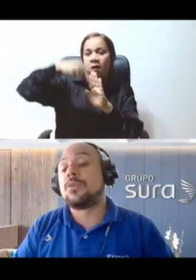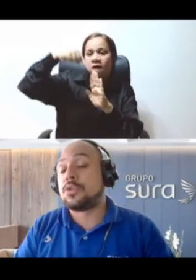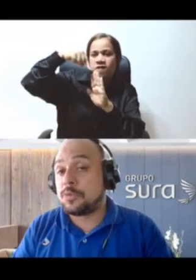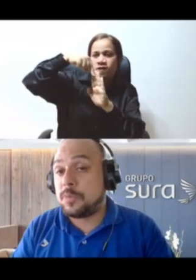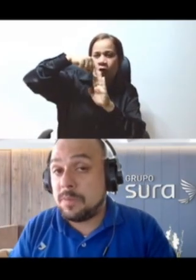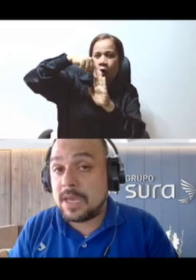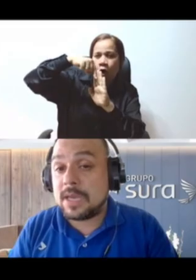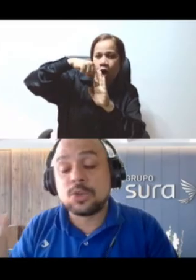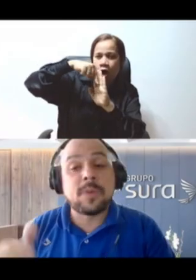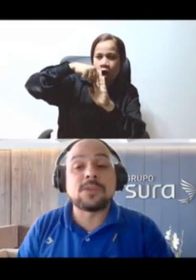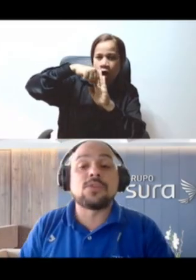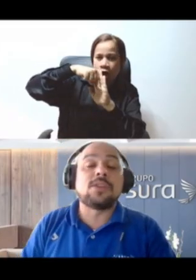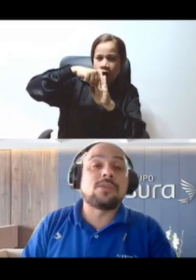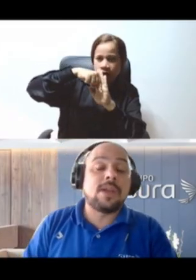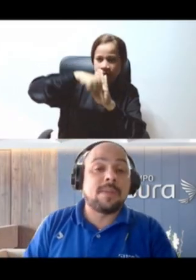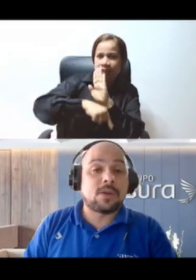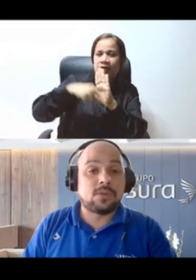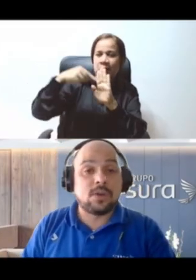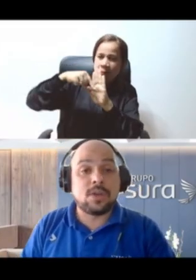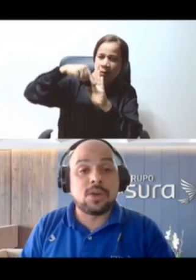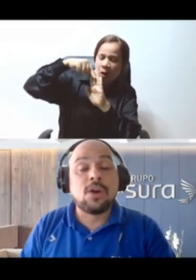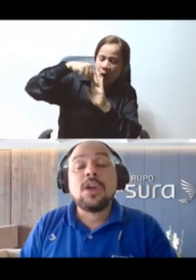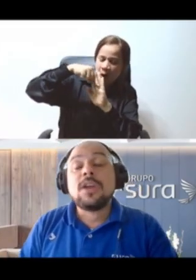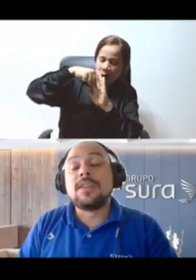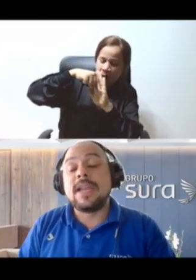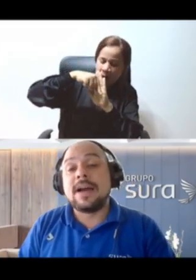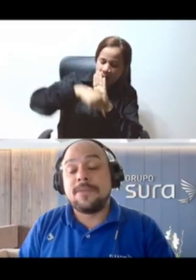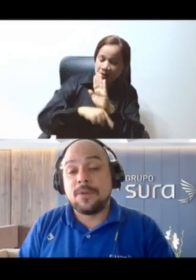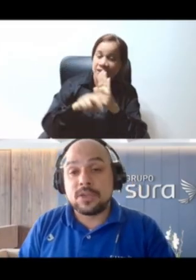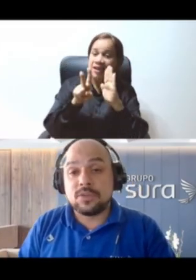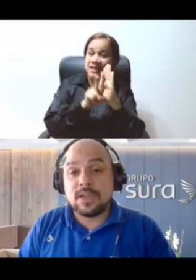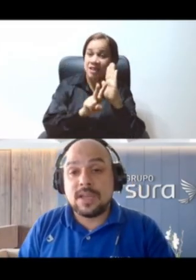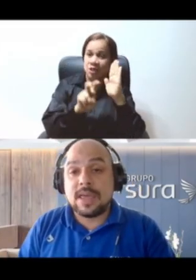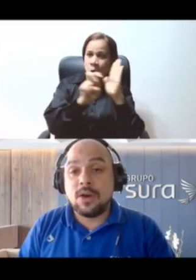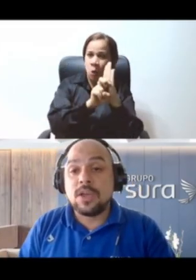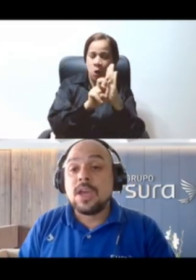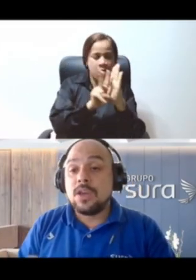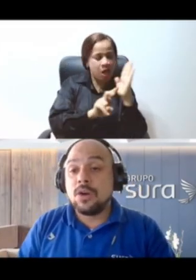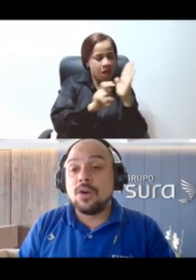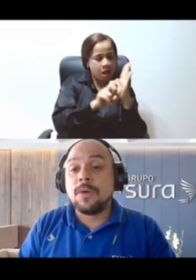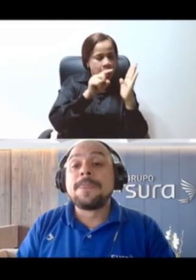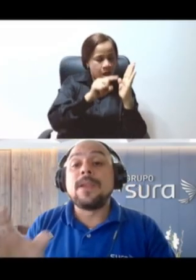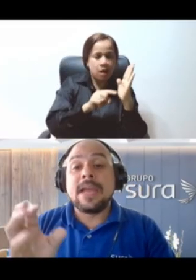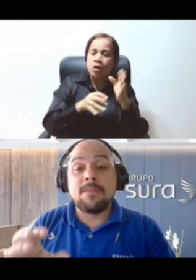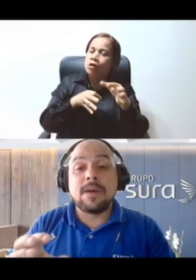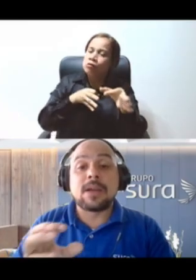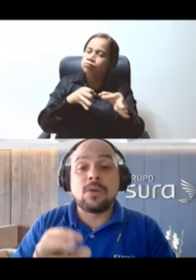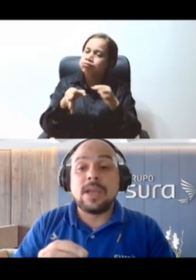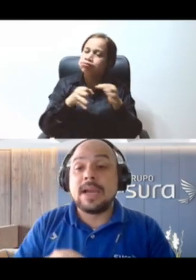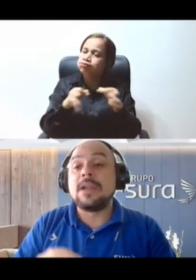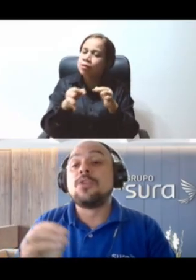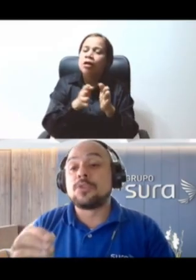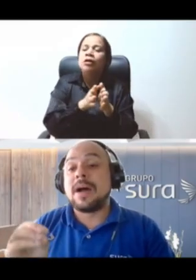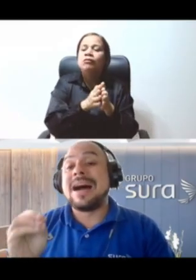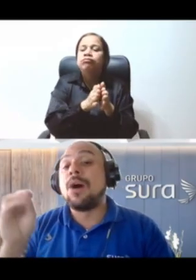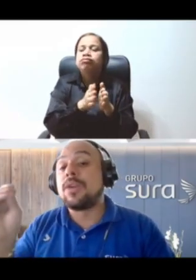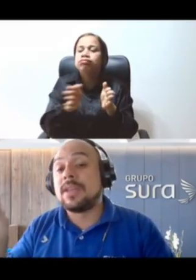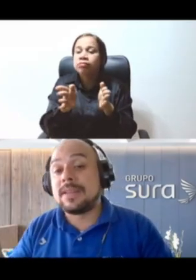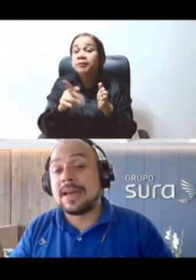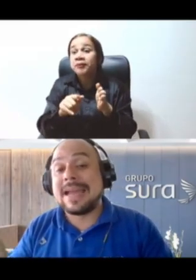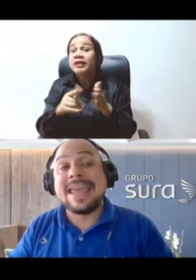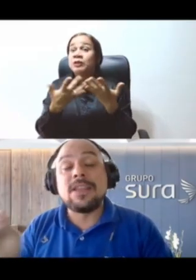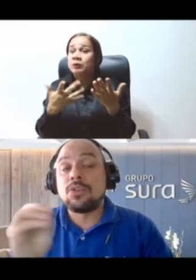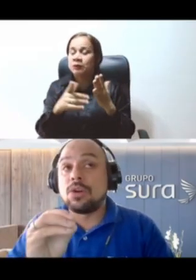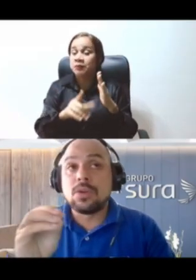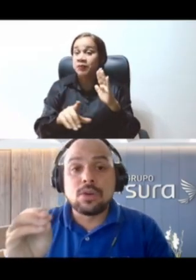ya vamos a dar nuestros primeros pasos dentro del marco teórico de la formación del día de hoy. Y ojo, el marco legal nos va